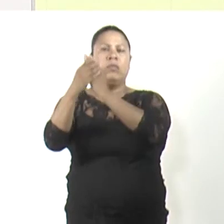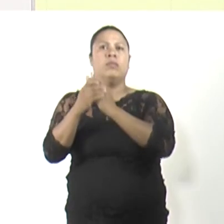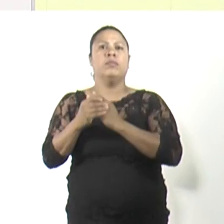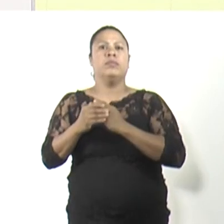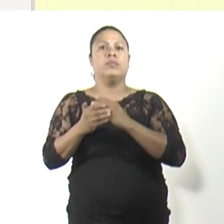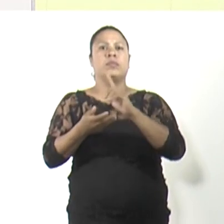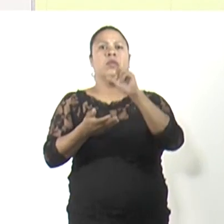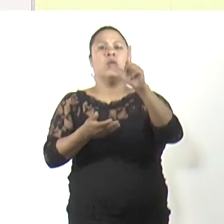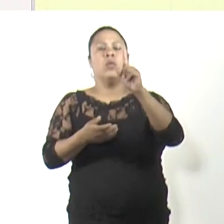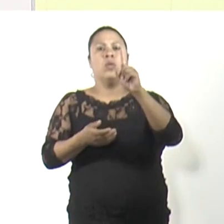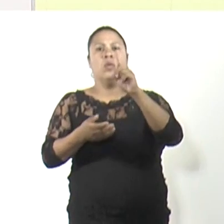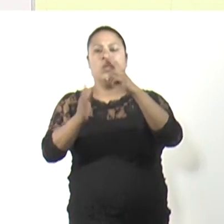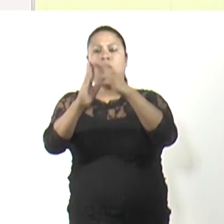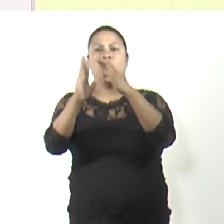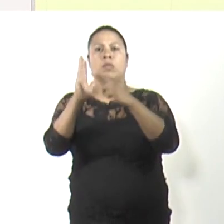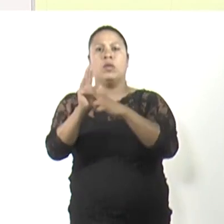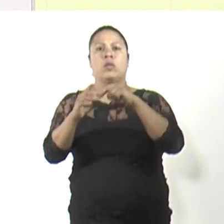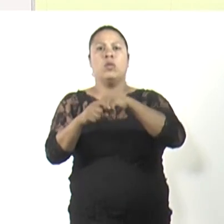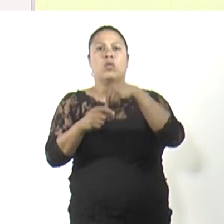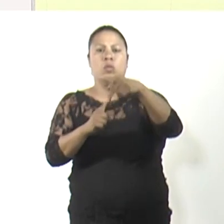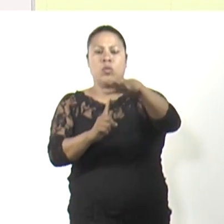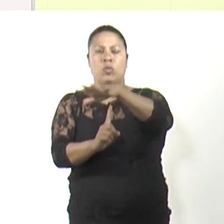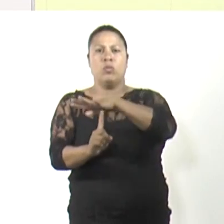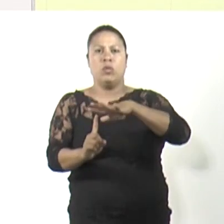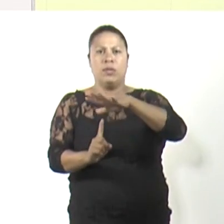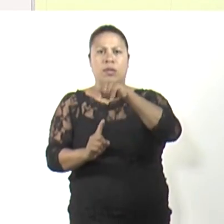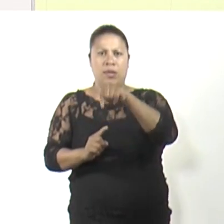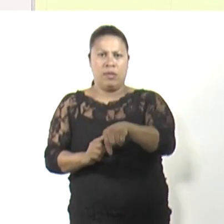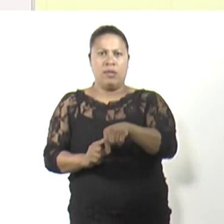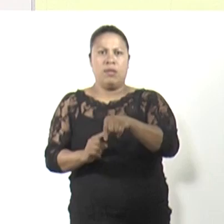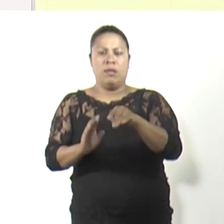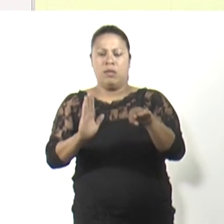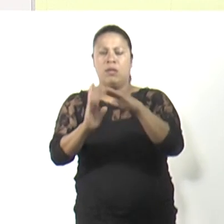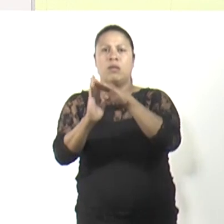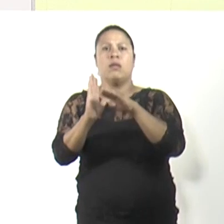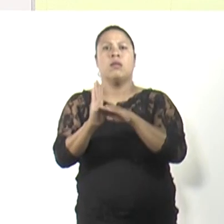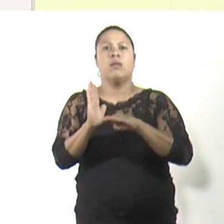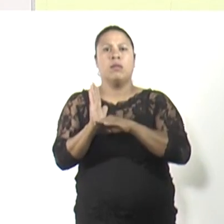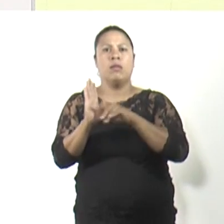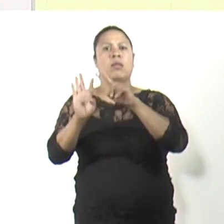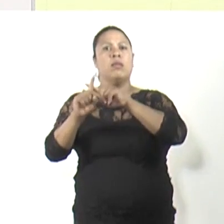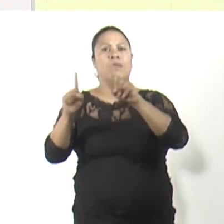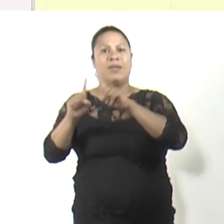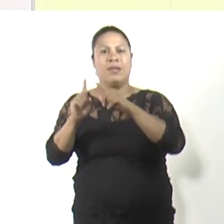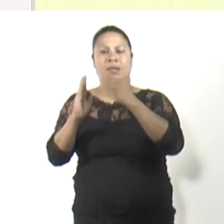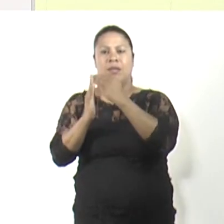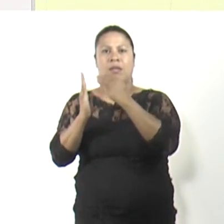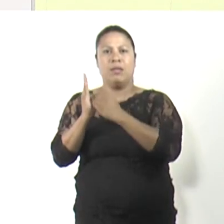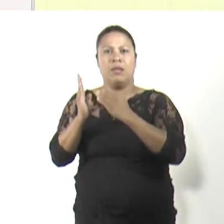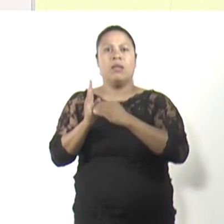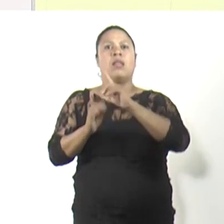en tu localidad. Pero que hasta aquí, como me van siguiendo, esto lo vamos a